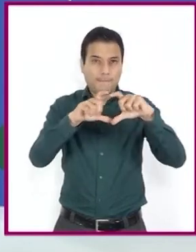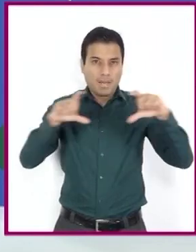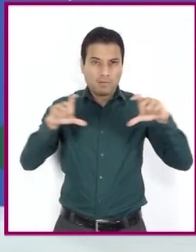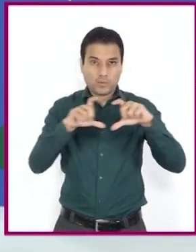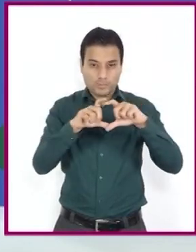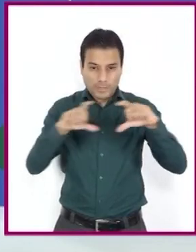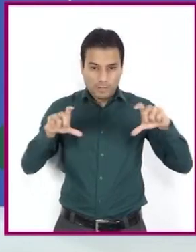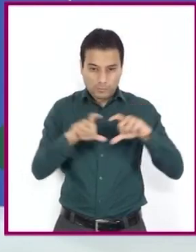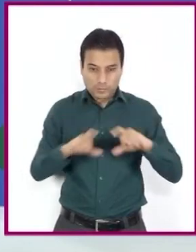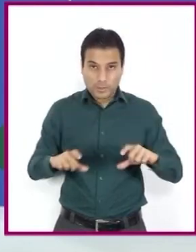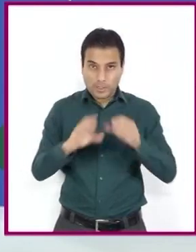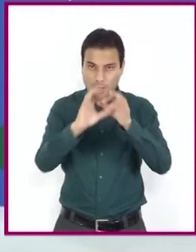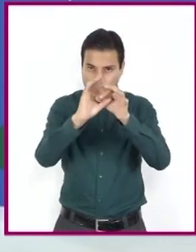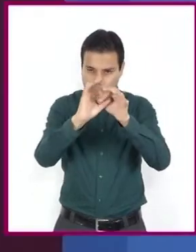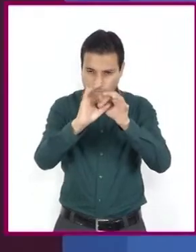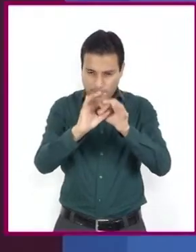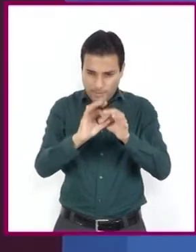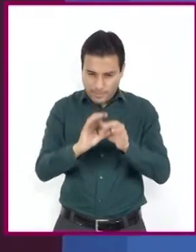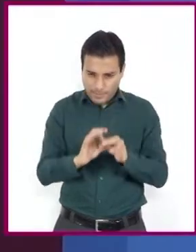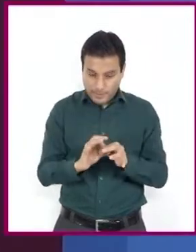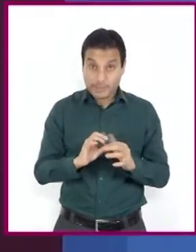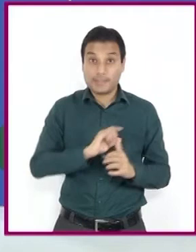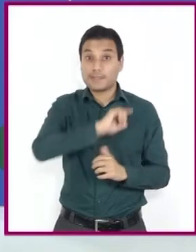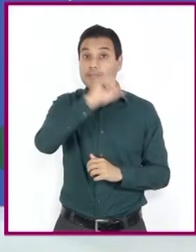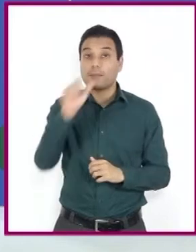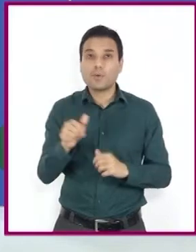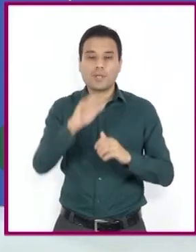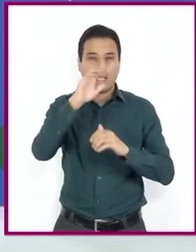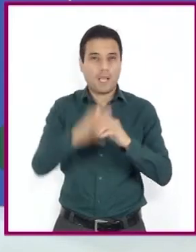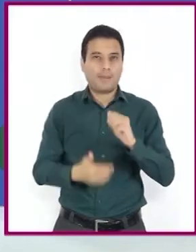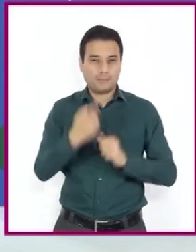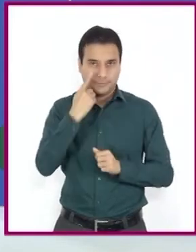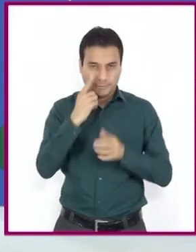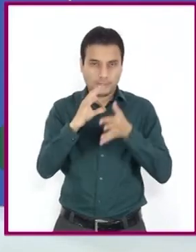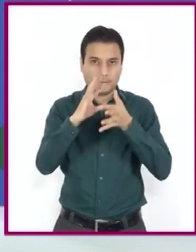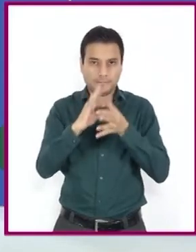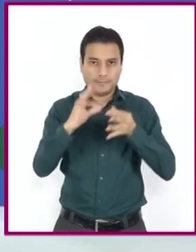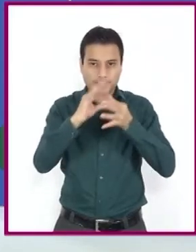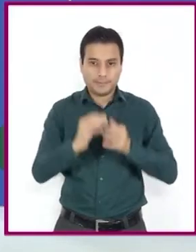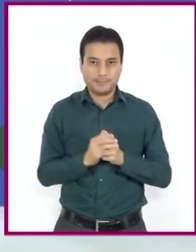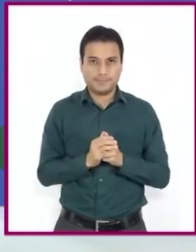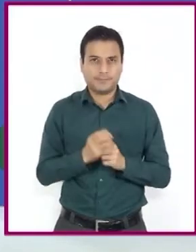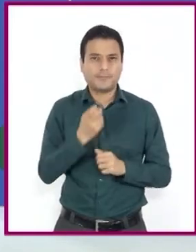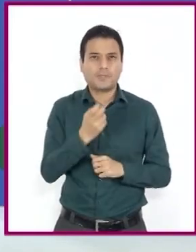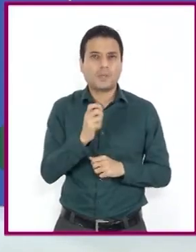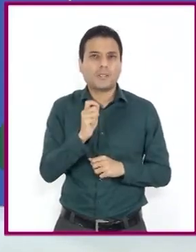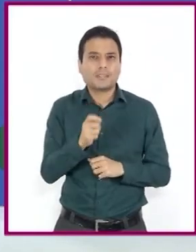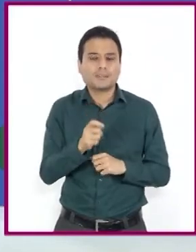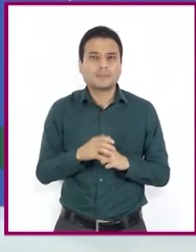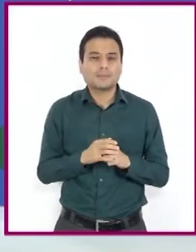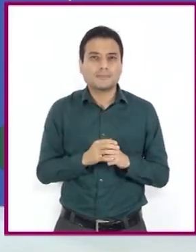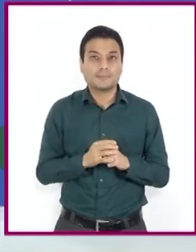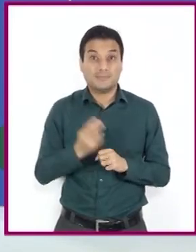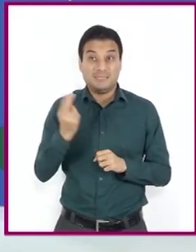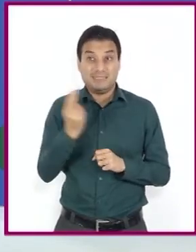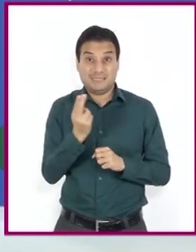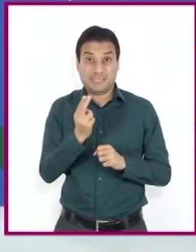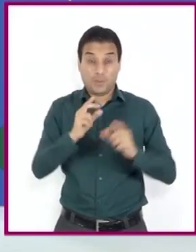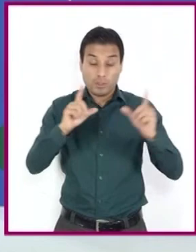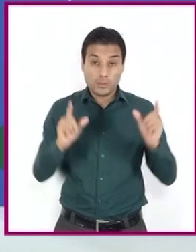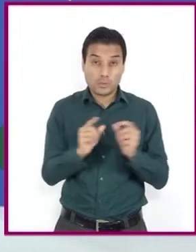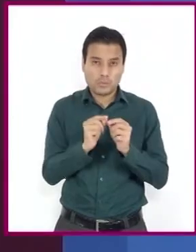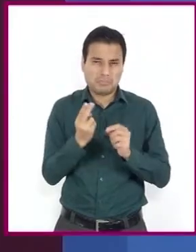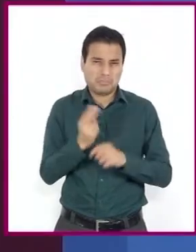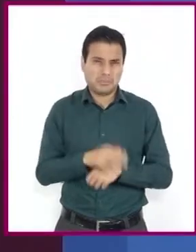ideas expuestas para derivarlas en la conclusión, de tal manera que ya no habrá necesidad de hacer un